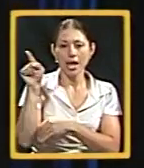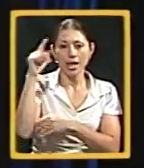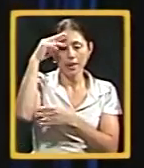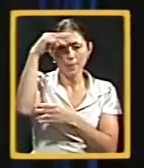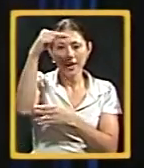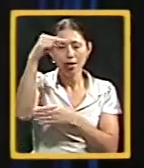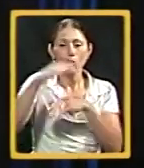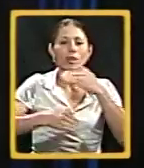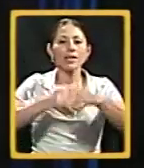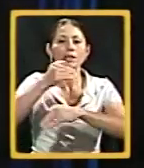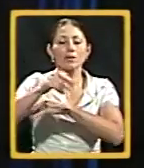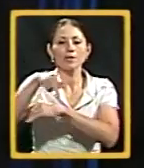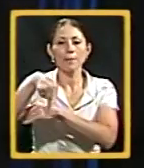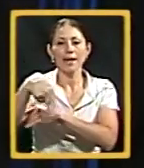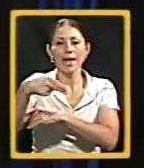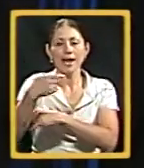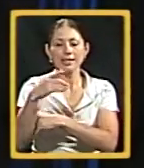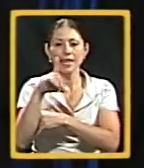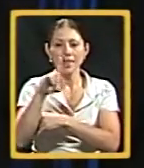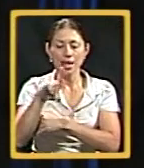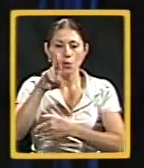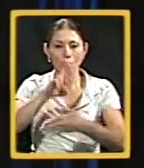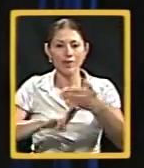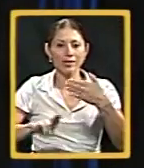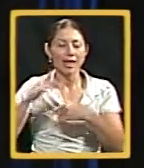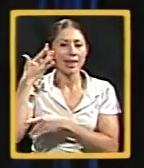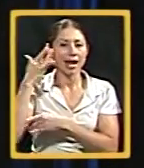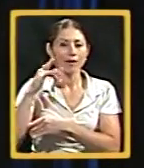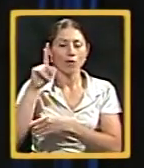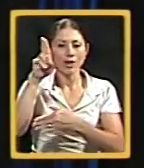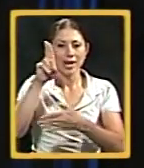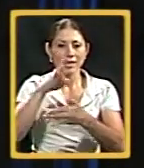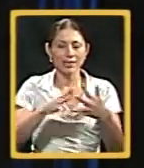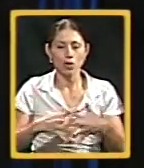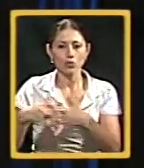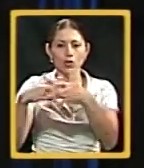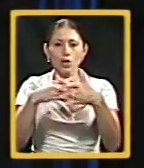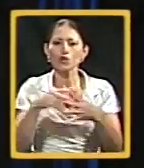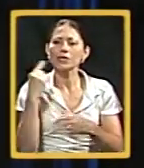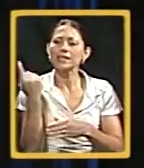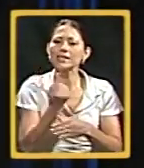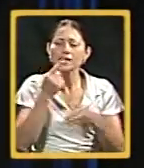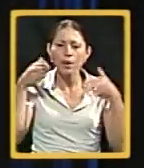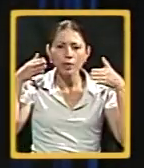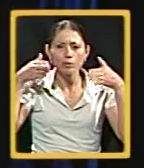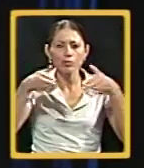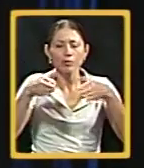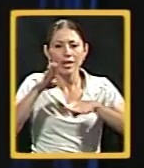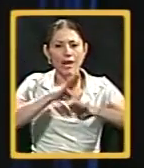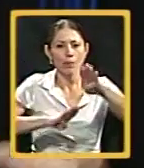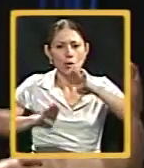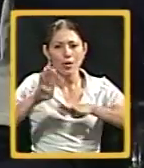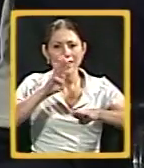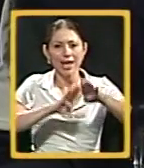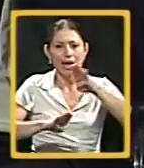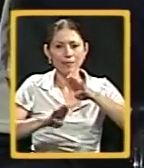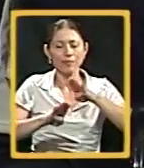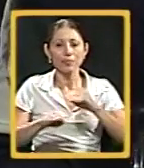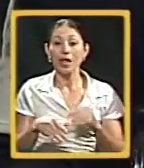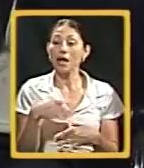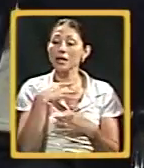un doctorado en la Universidad de California en los Estados Unidos, siempre en el área de la biología. Qué interesante. Y